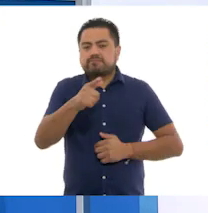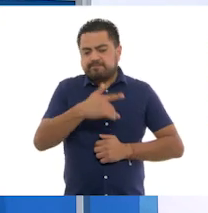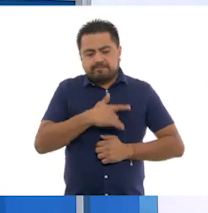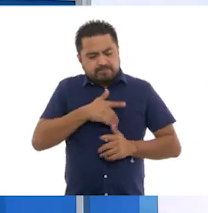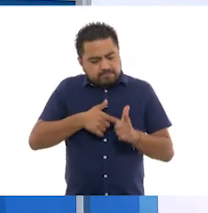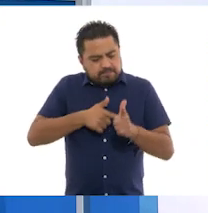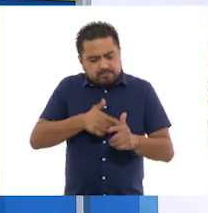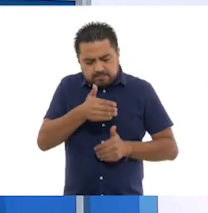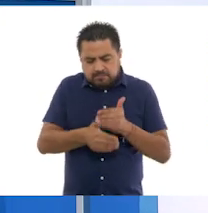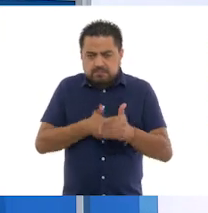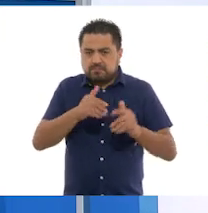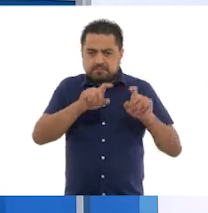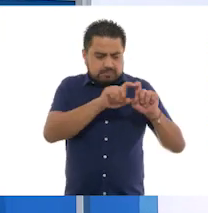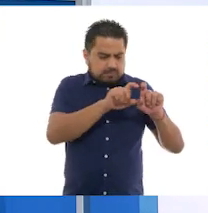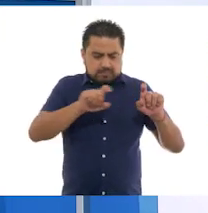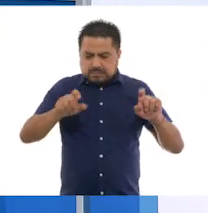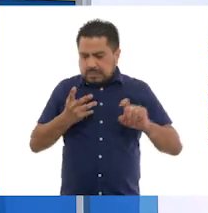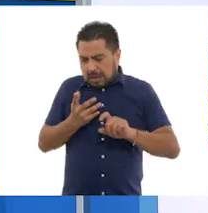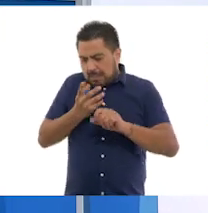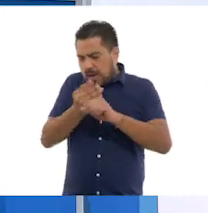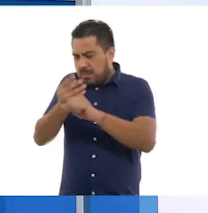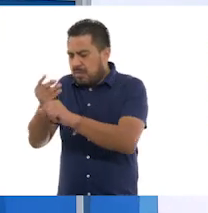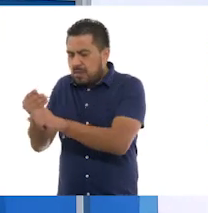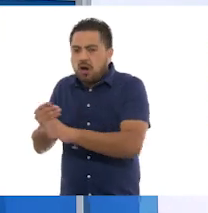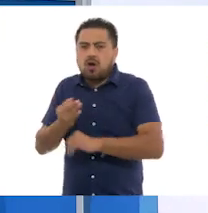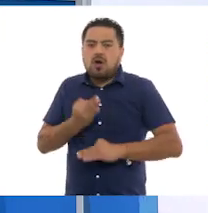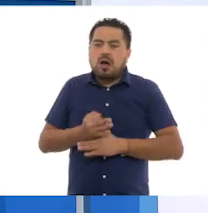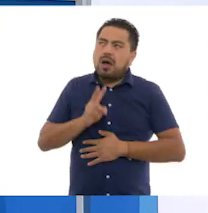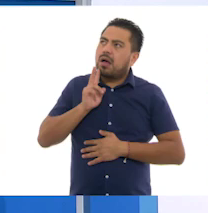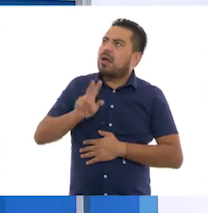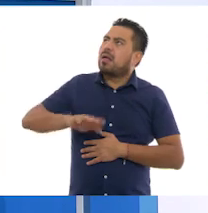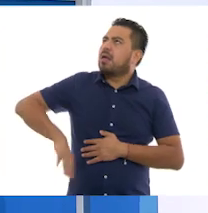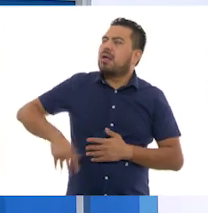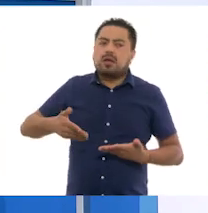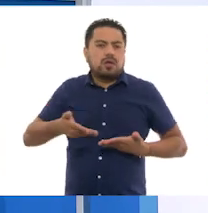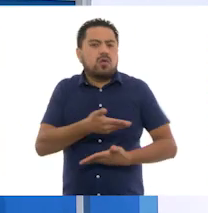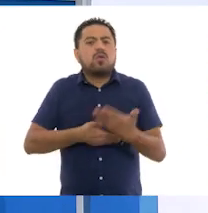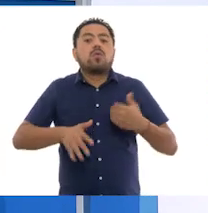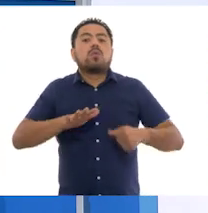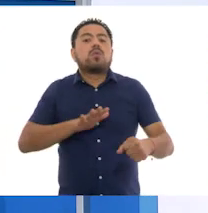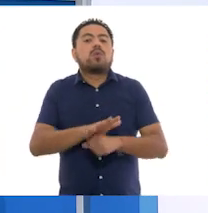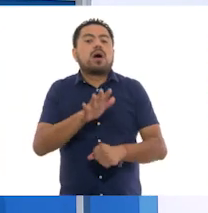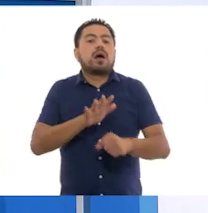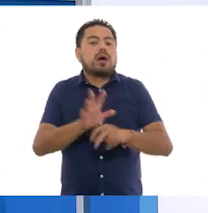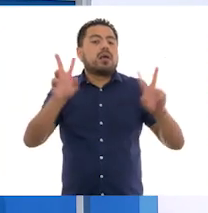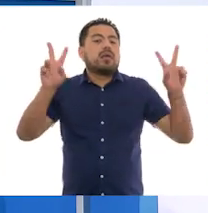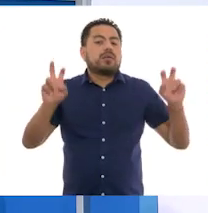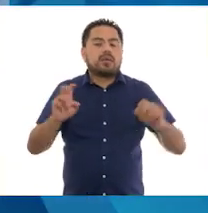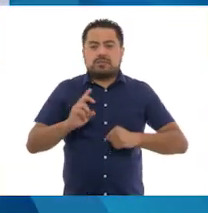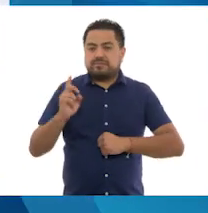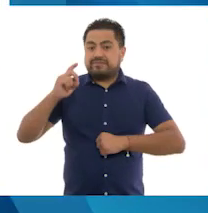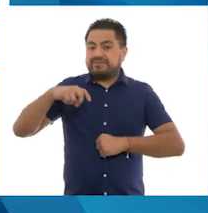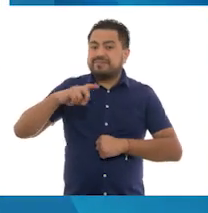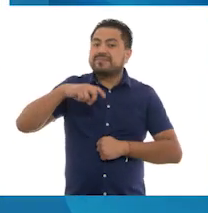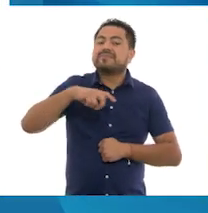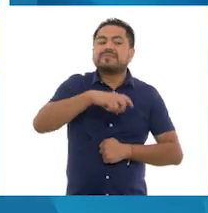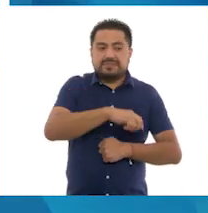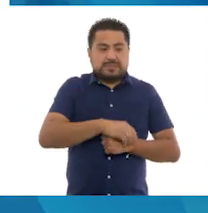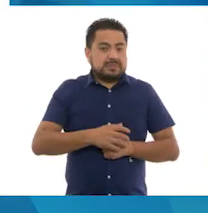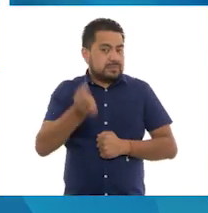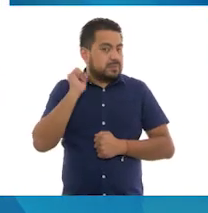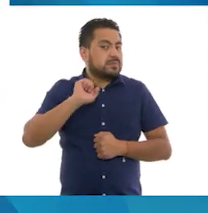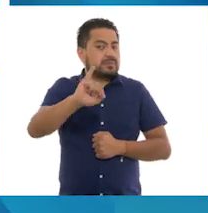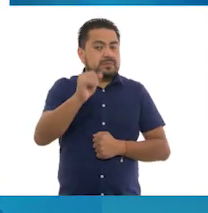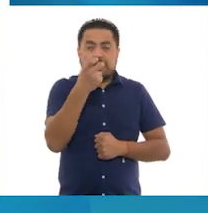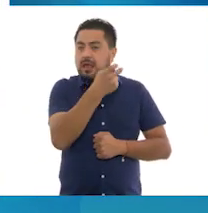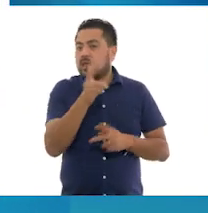seguimos completando nuestra tabla? De acuerdo a lo que hemos visto y comentado, ¿cuál sería el tema? Los dinosaurios. Sí,